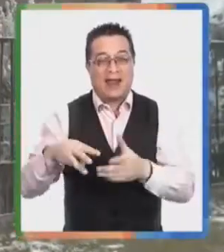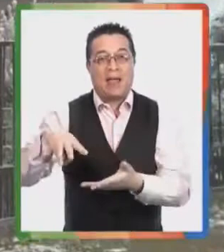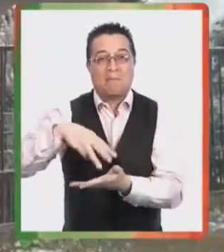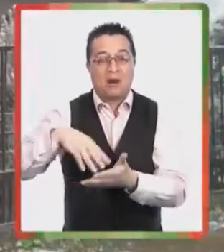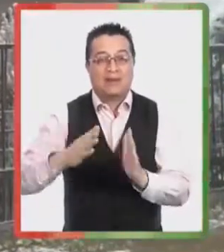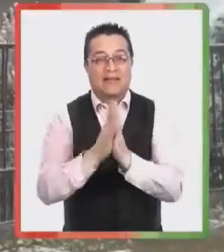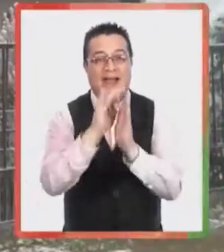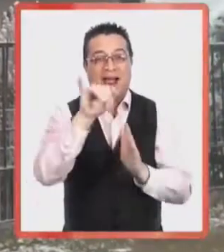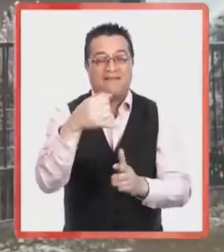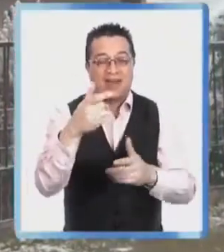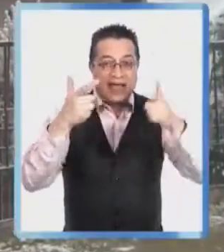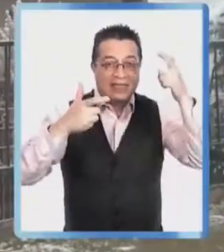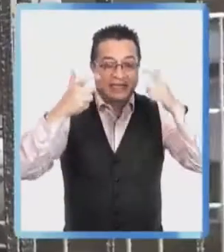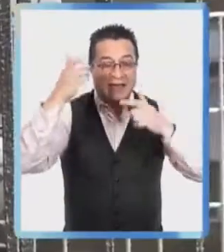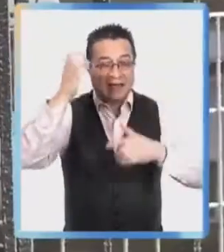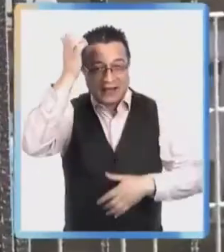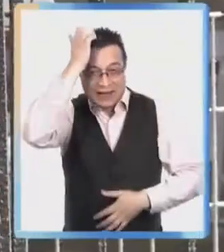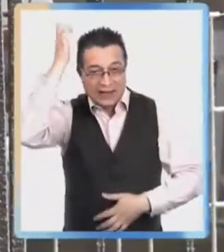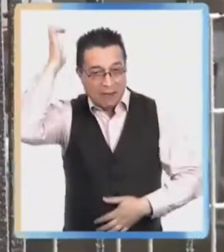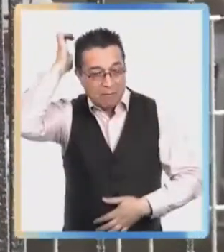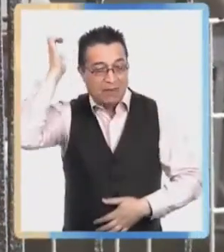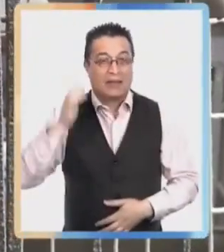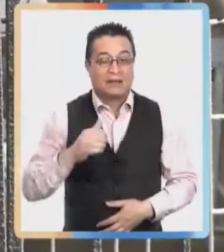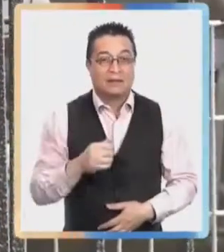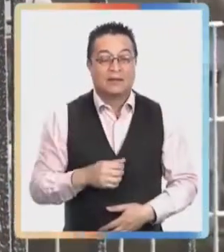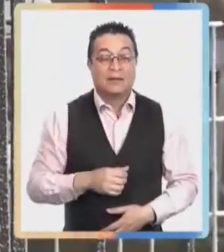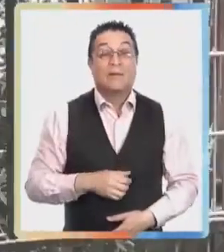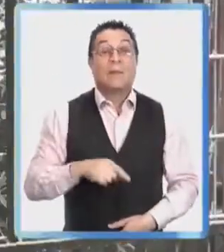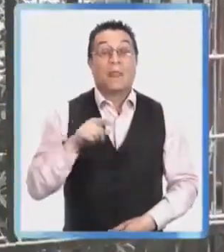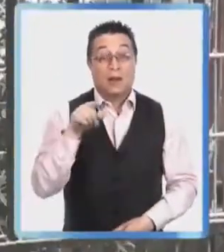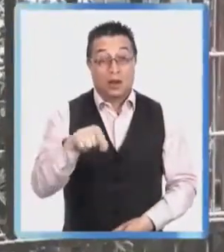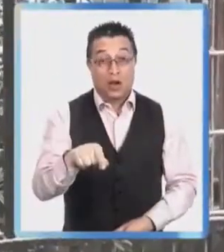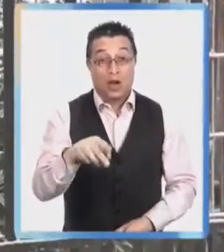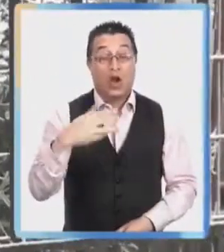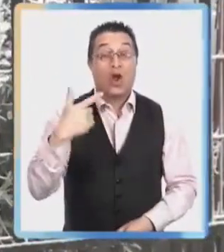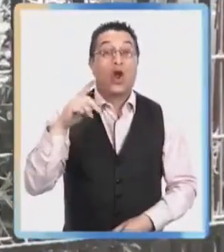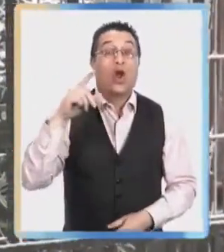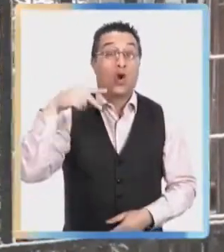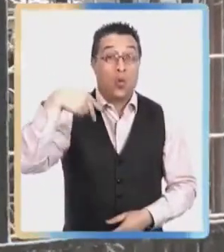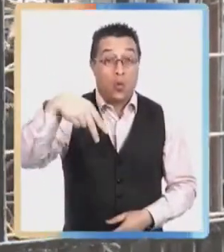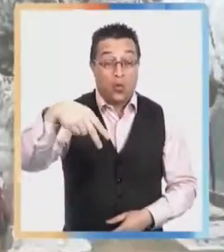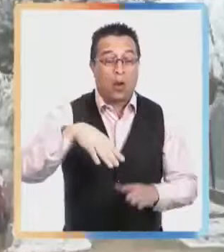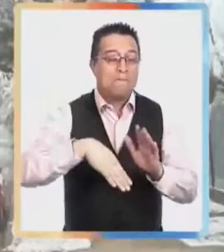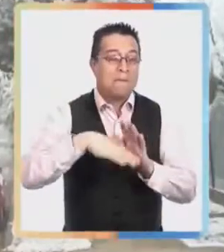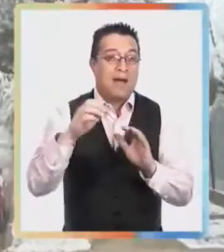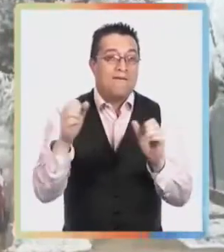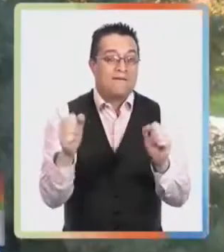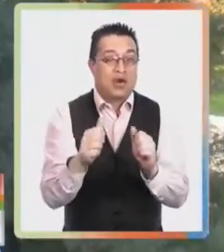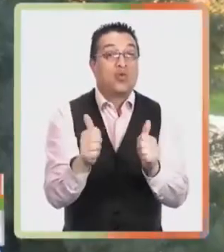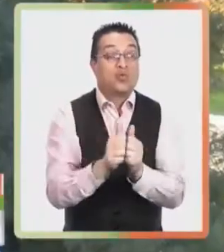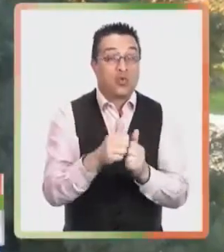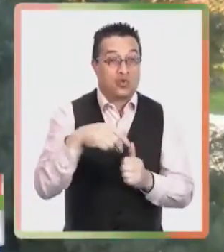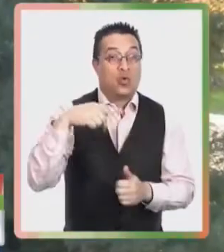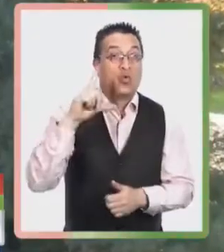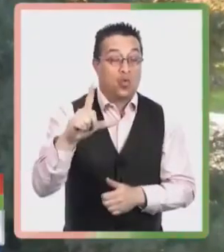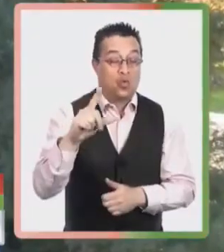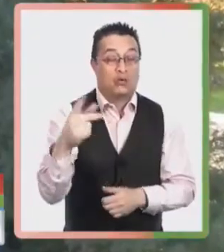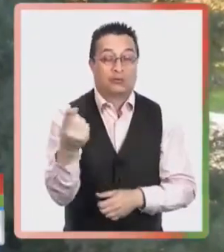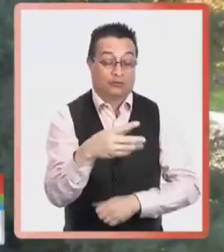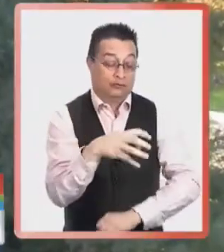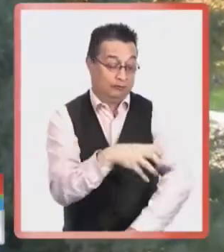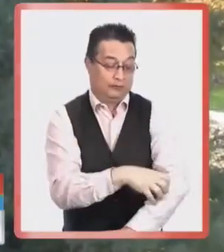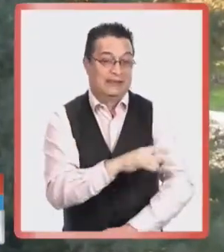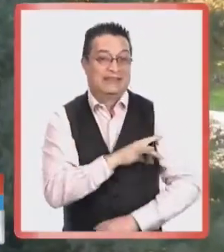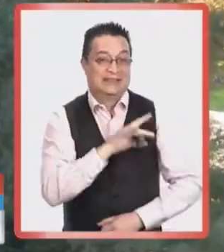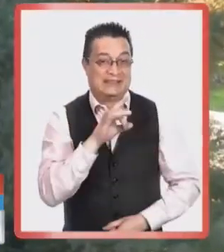San Javier, Talca y San Clemente. Julio es el mes más frío, igual que junio, para la zona central de